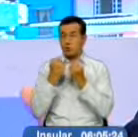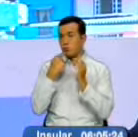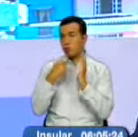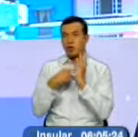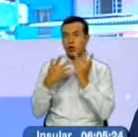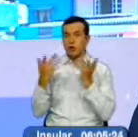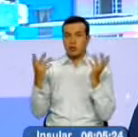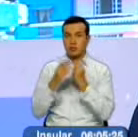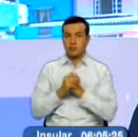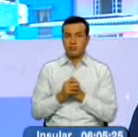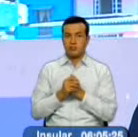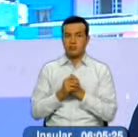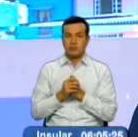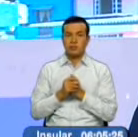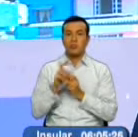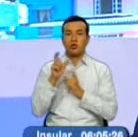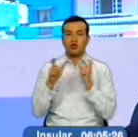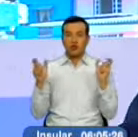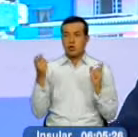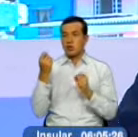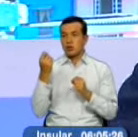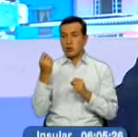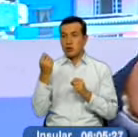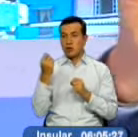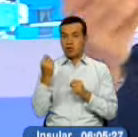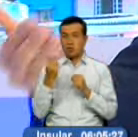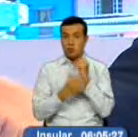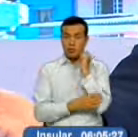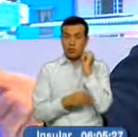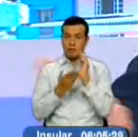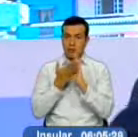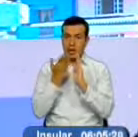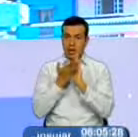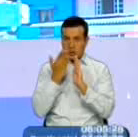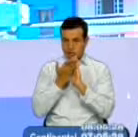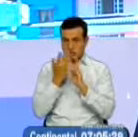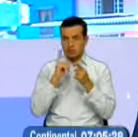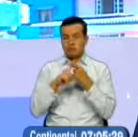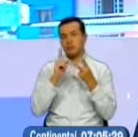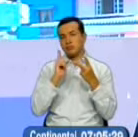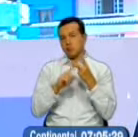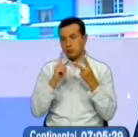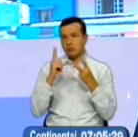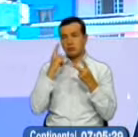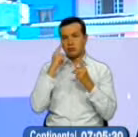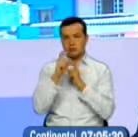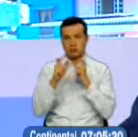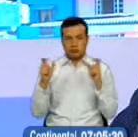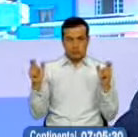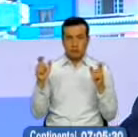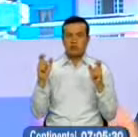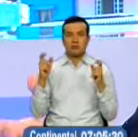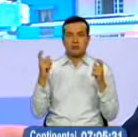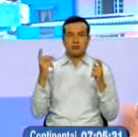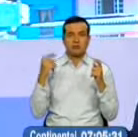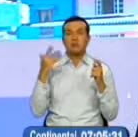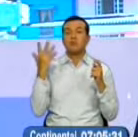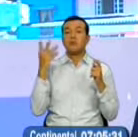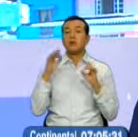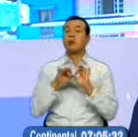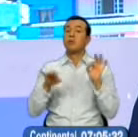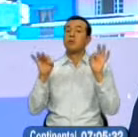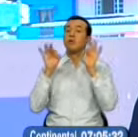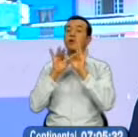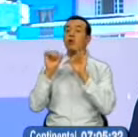el robustecimiento de la clase media, la progresividad de ascenso social que tiene una población y otro que es fundamental,